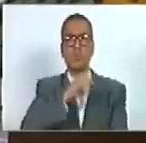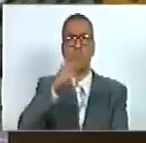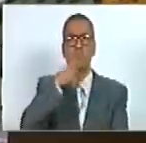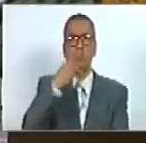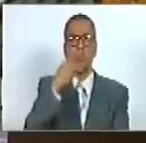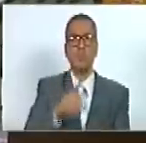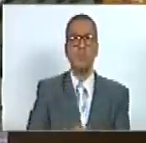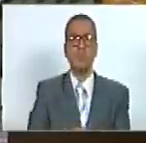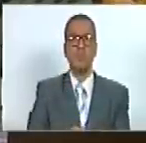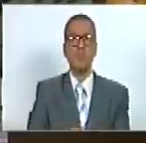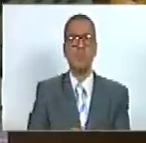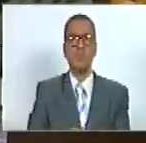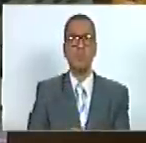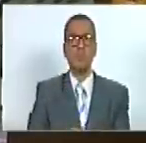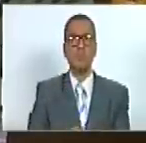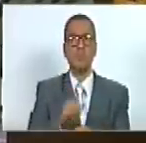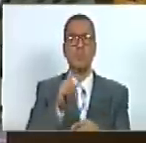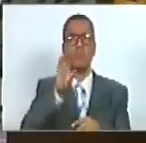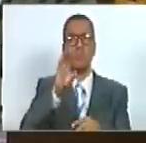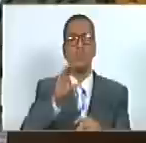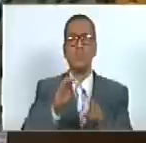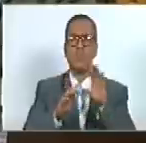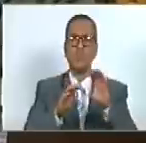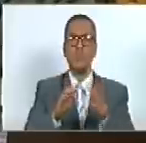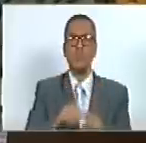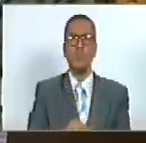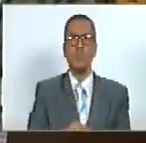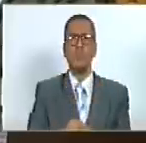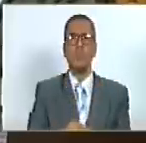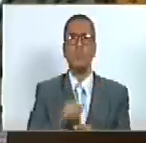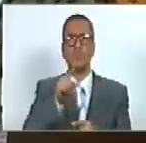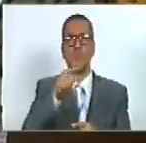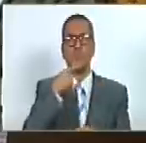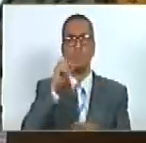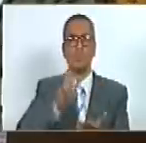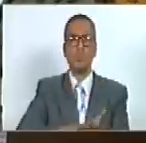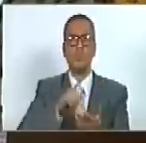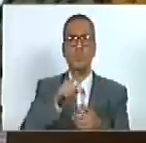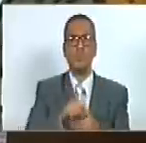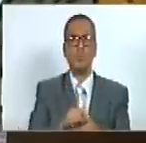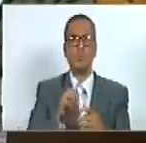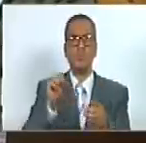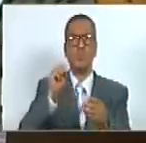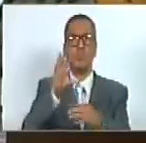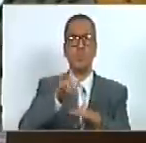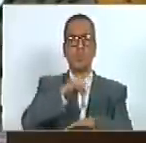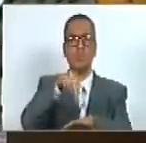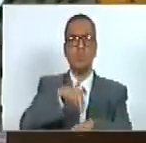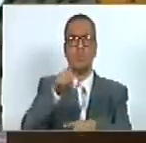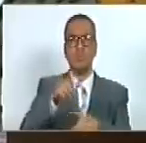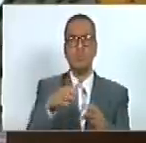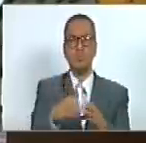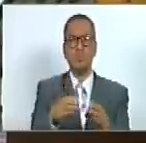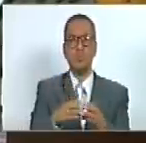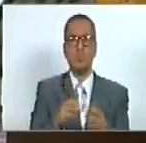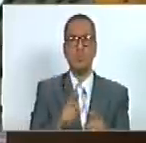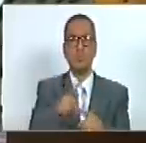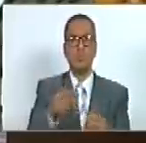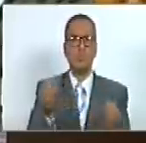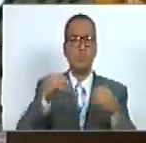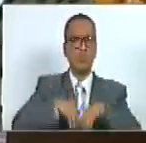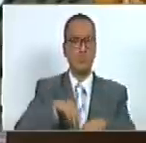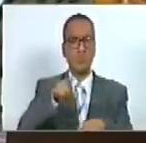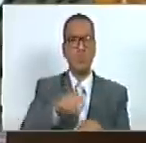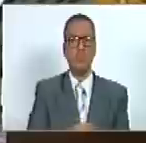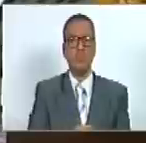Exterior, de la cual soy parte, y aquí fue aprobado en el plenario de la Asamblea una serie de acuerdos